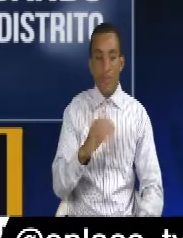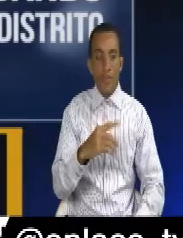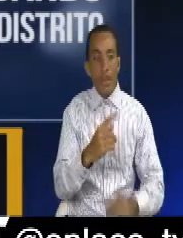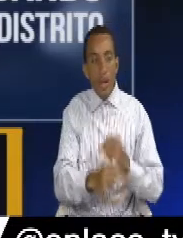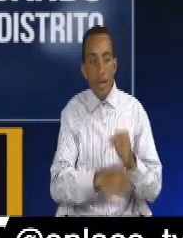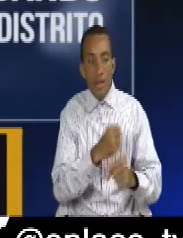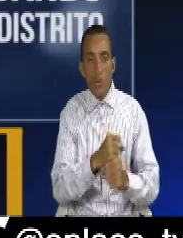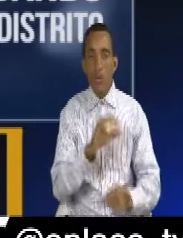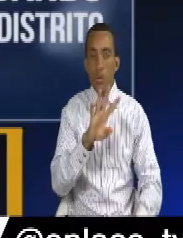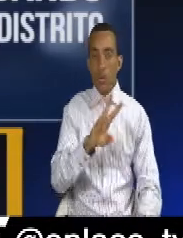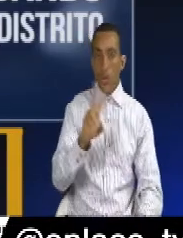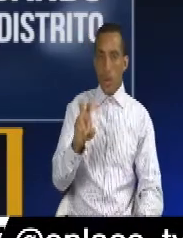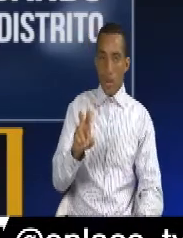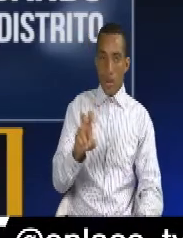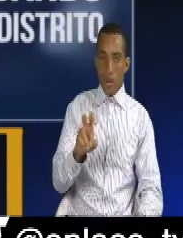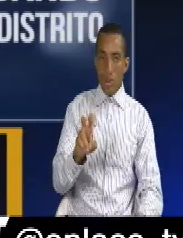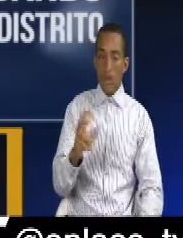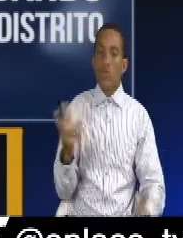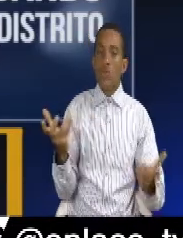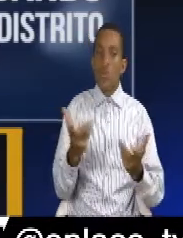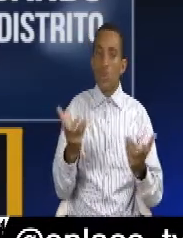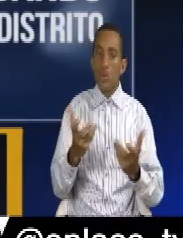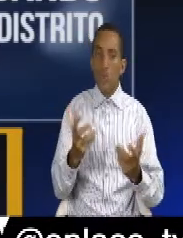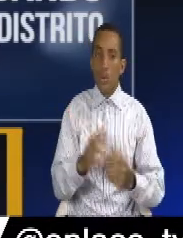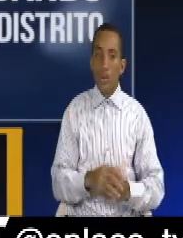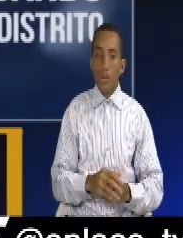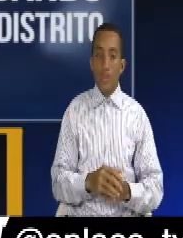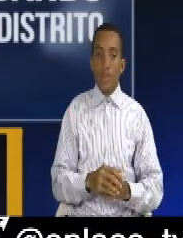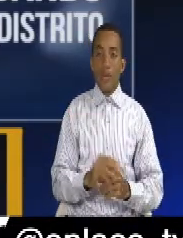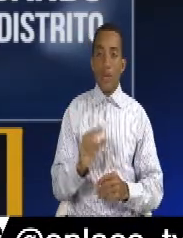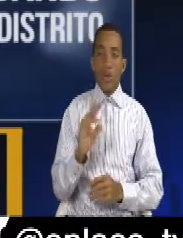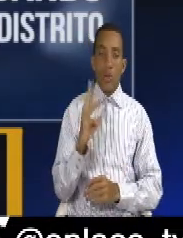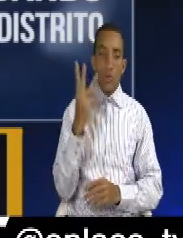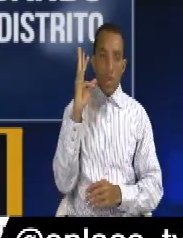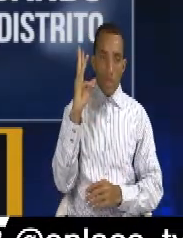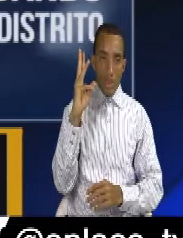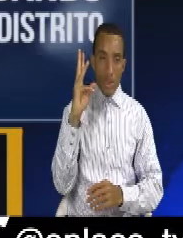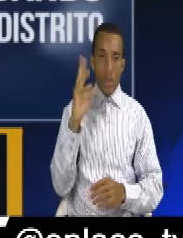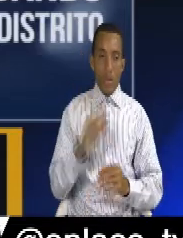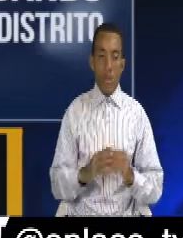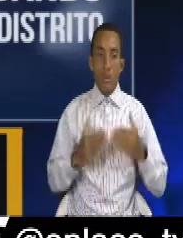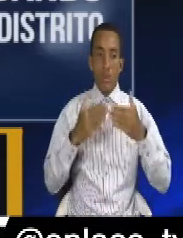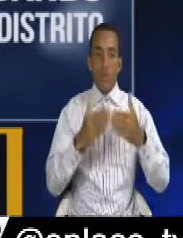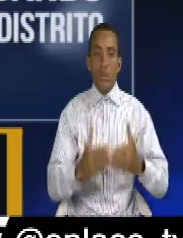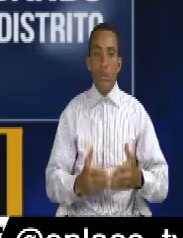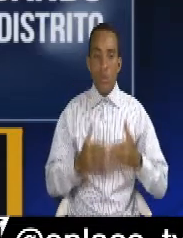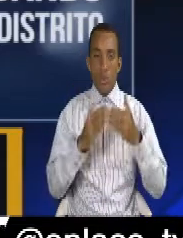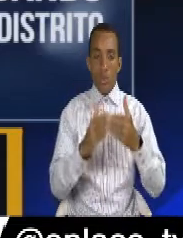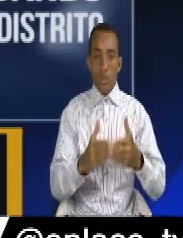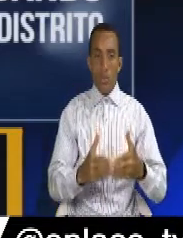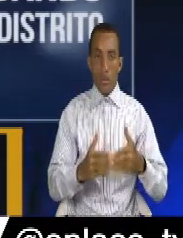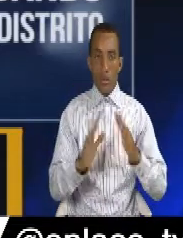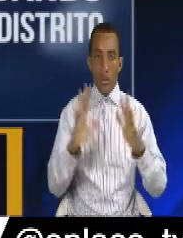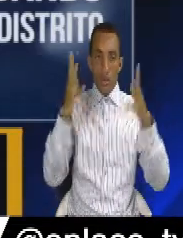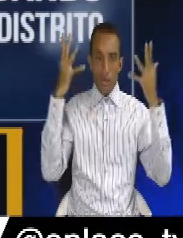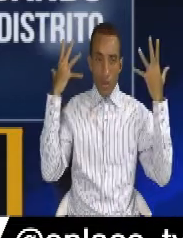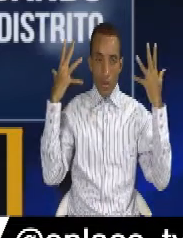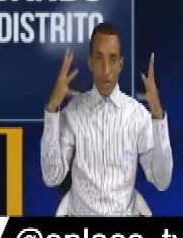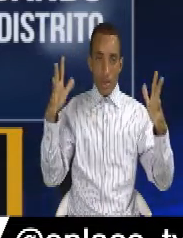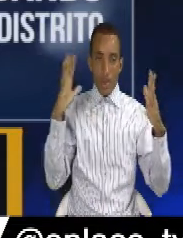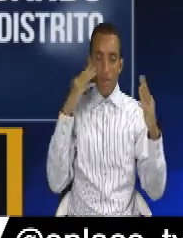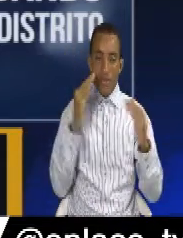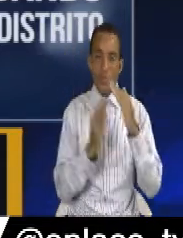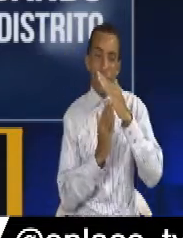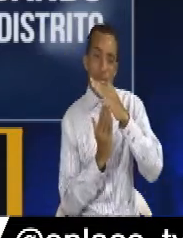en el municipio de Puerto Wilches, el día 31 en horas de la madrugada,